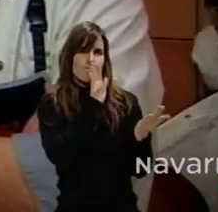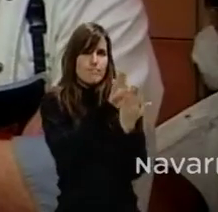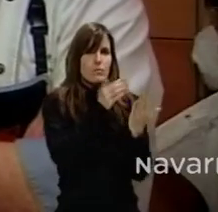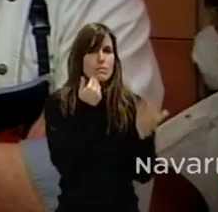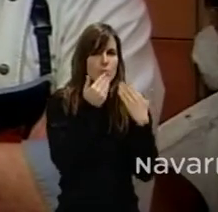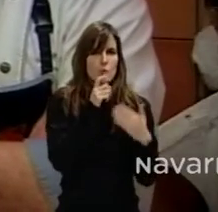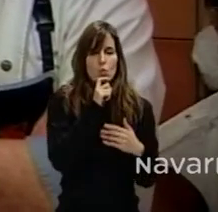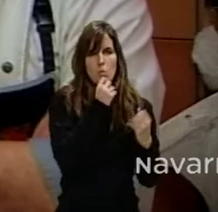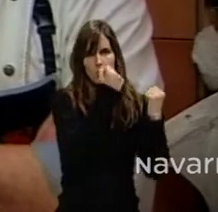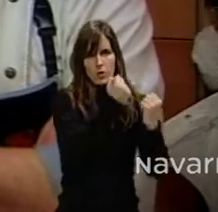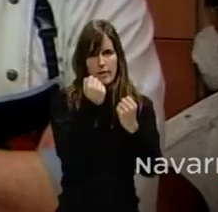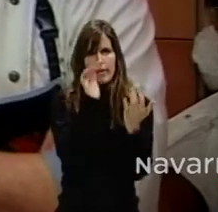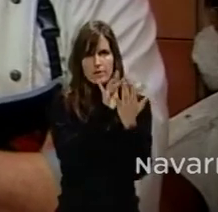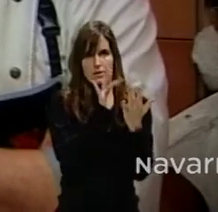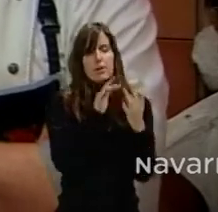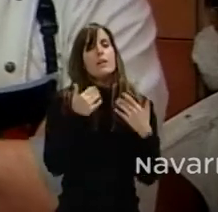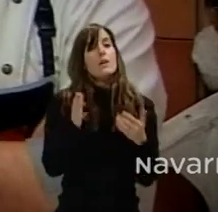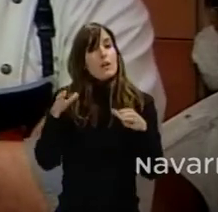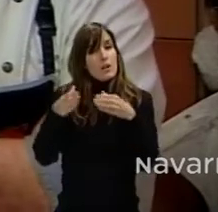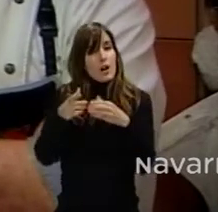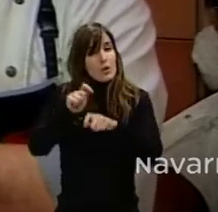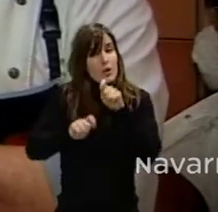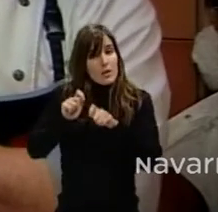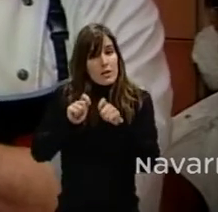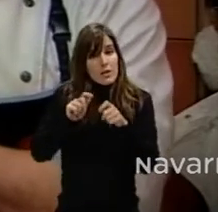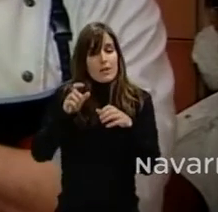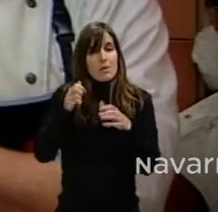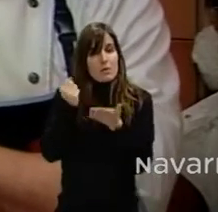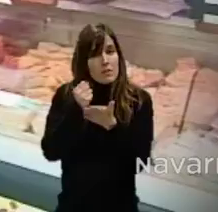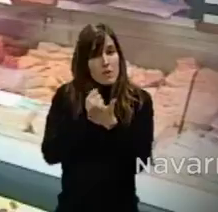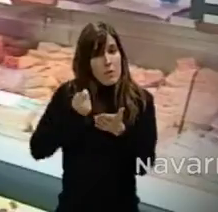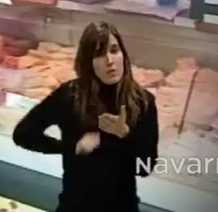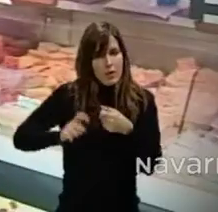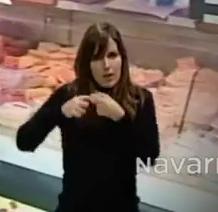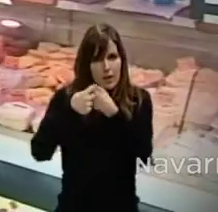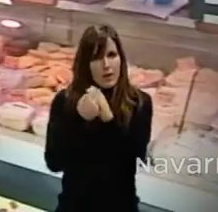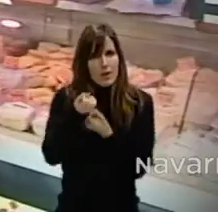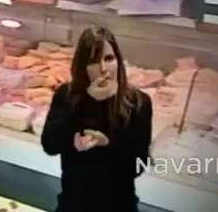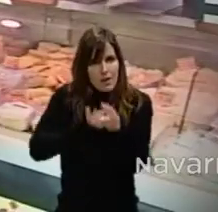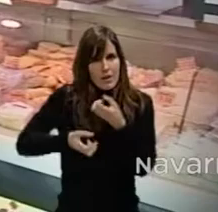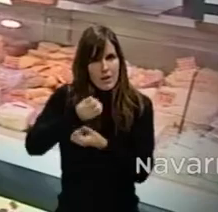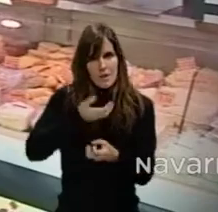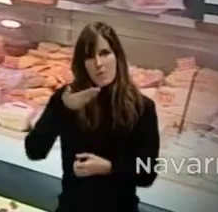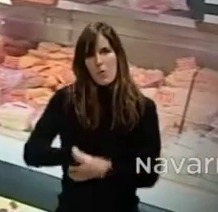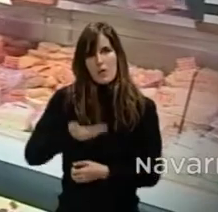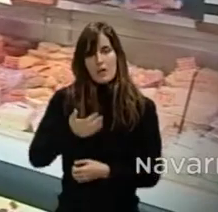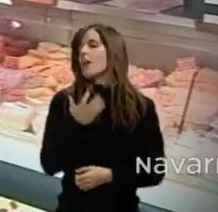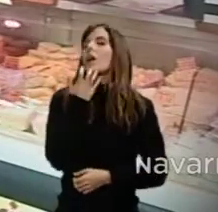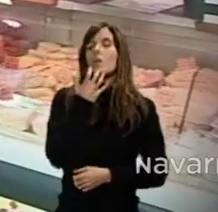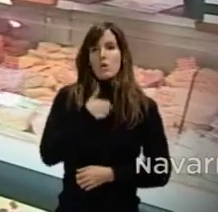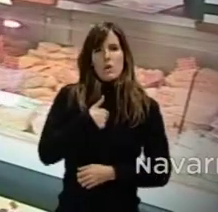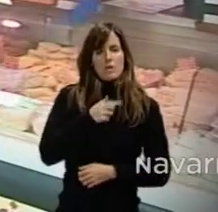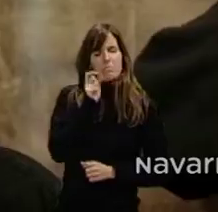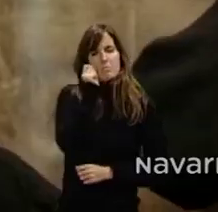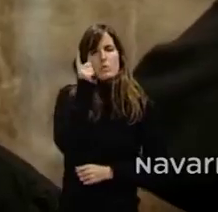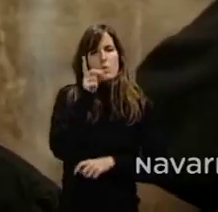muy importante en la comunicación entre nosotros los profesionales ¿de qué forma? pues yo tengo los problemas que se me generan